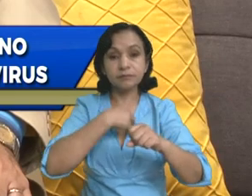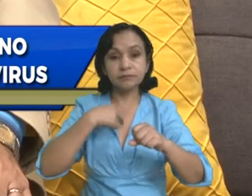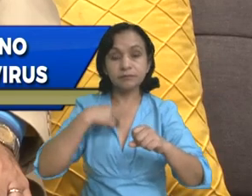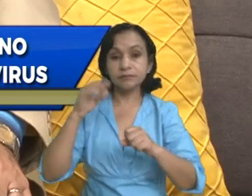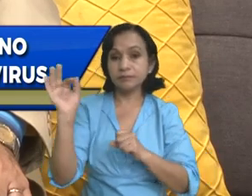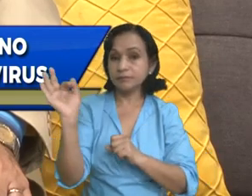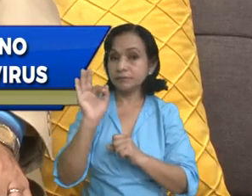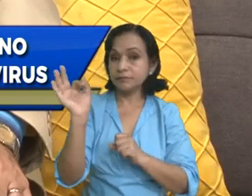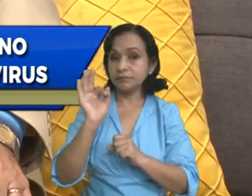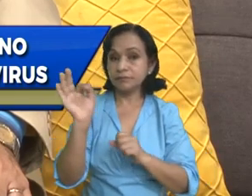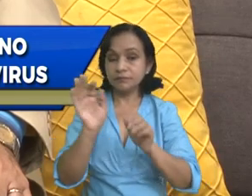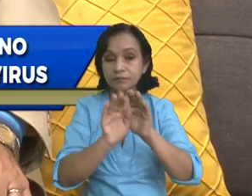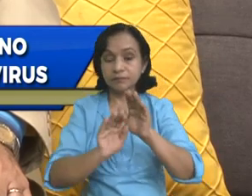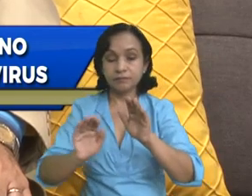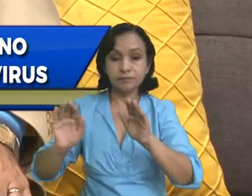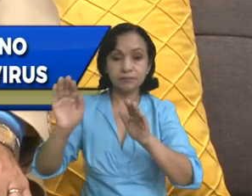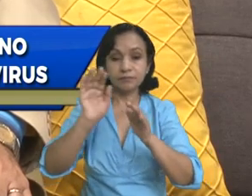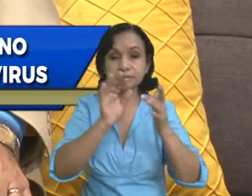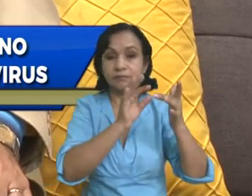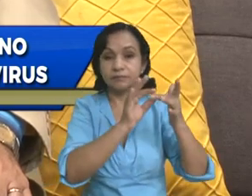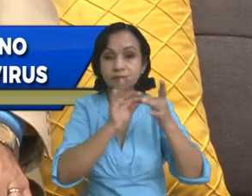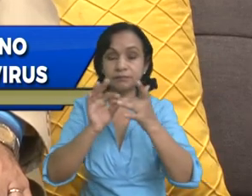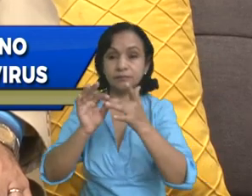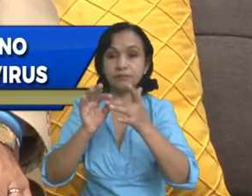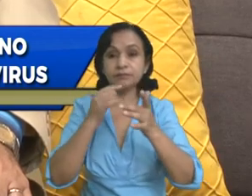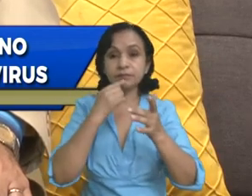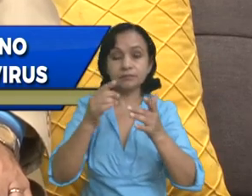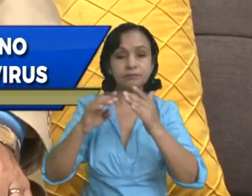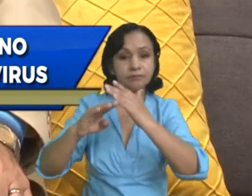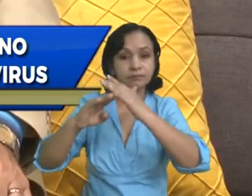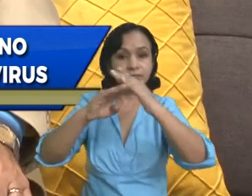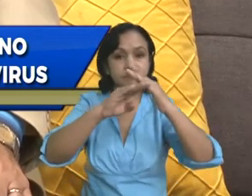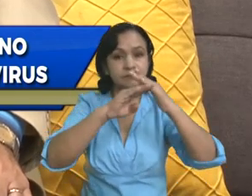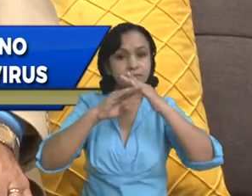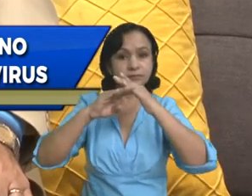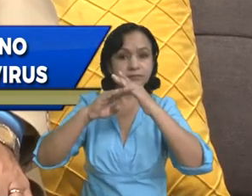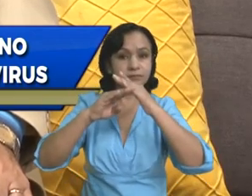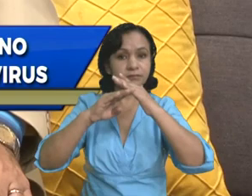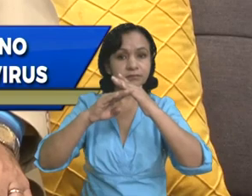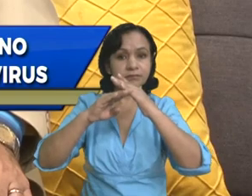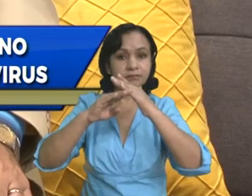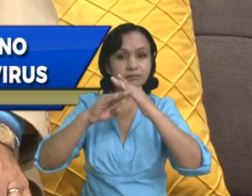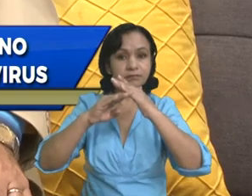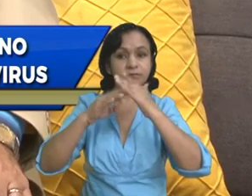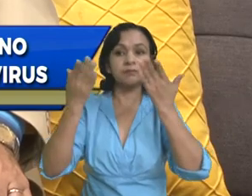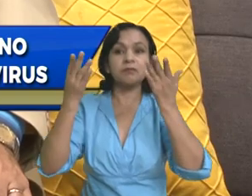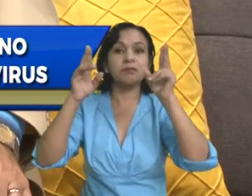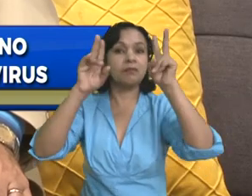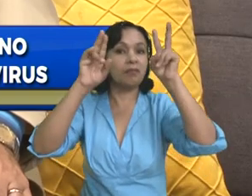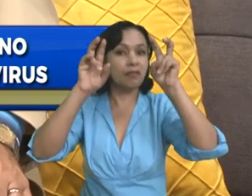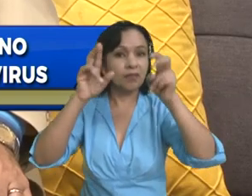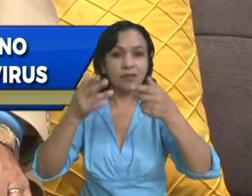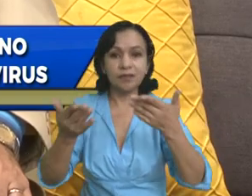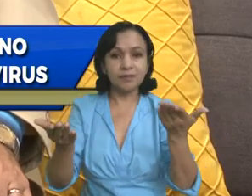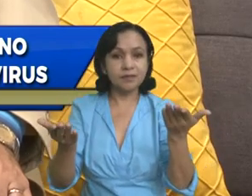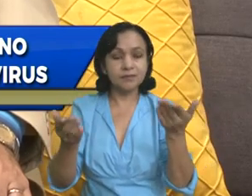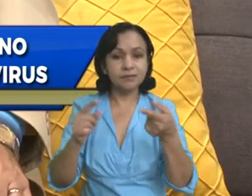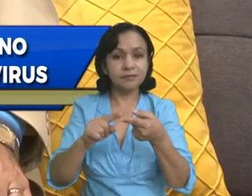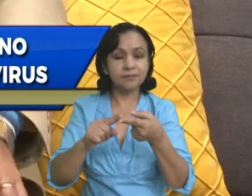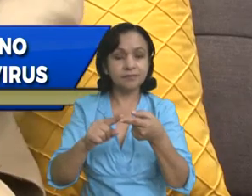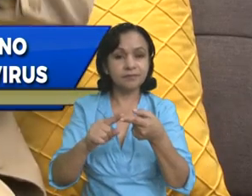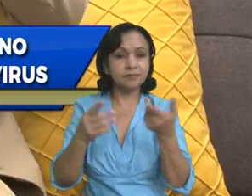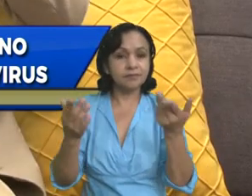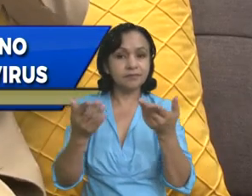manera más expedita, porque reitero, el bloqueo no es un eslogan, no es una consigna, no es una